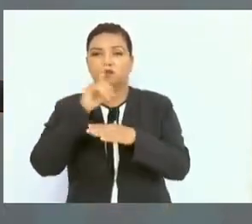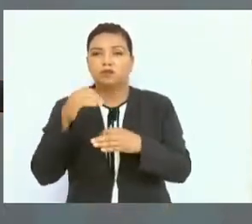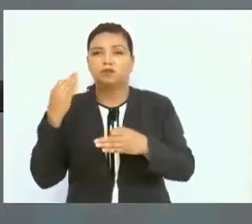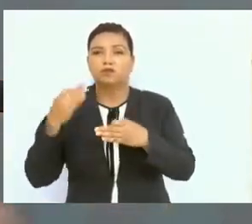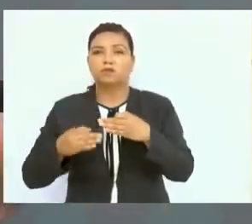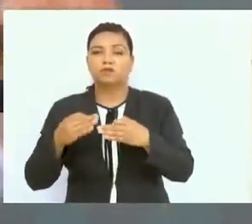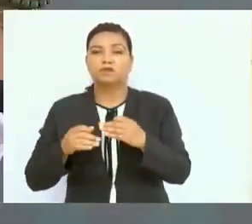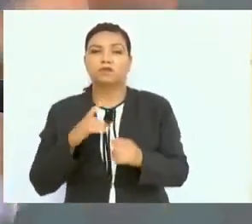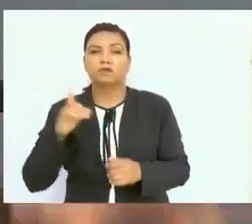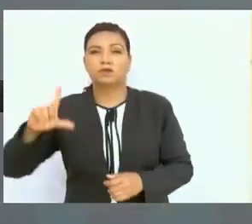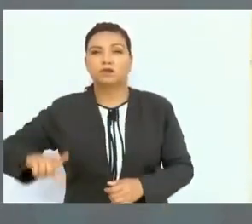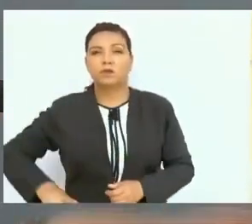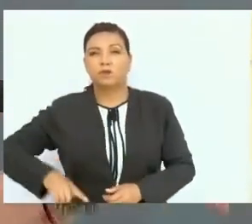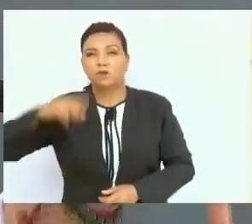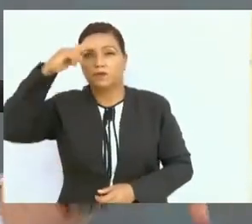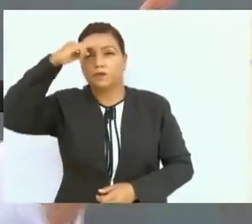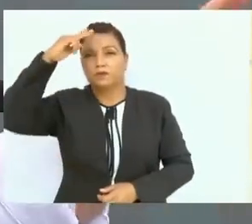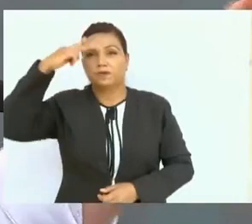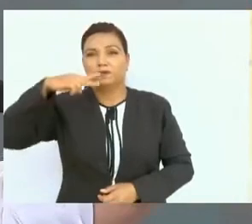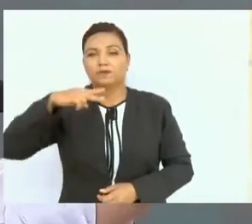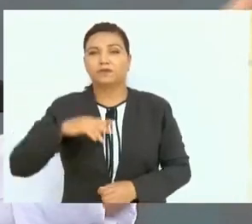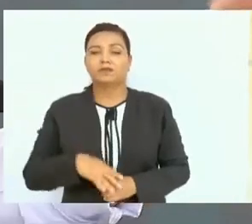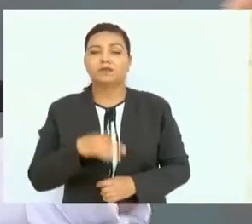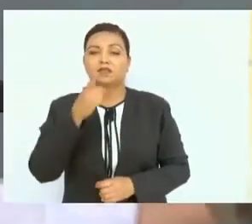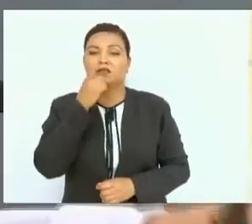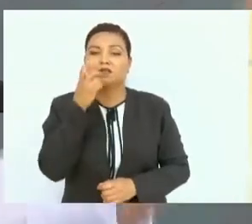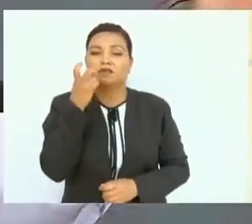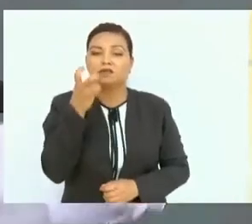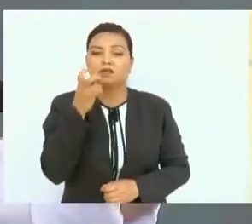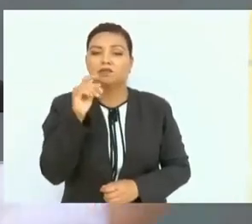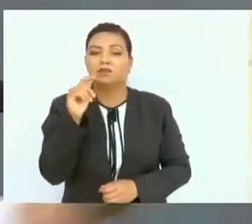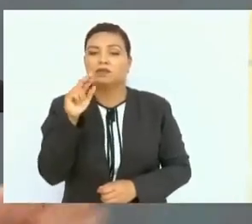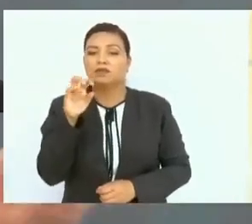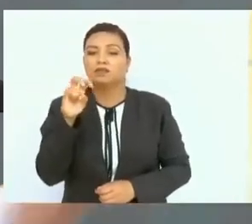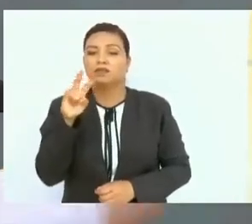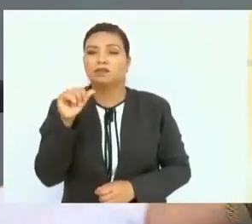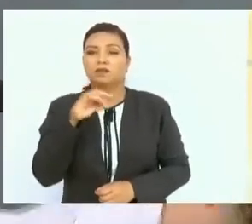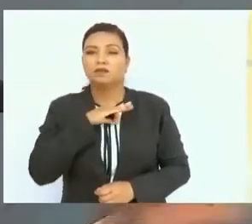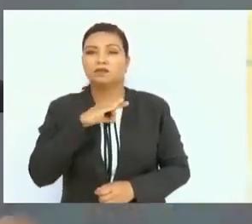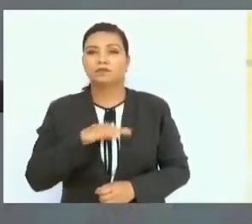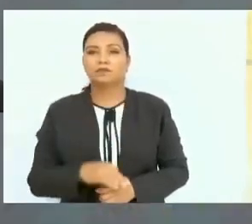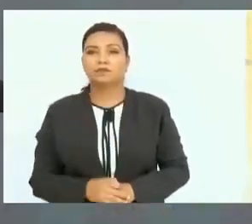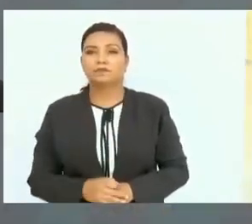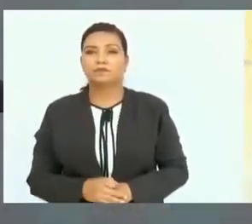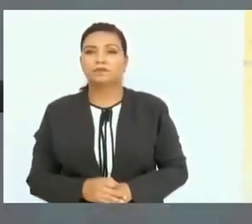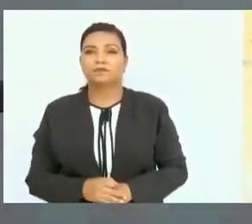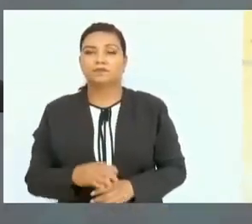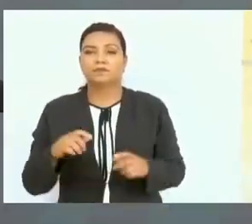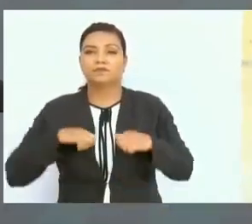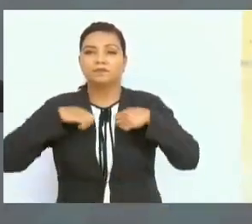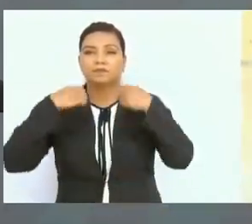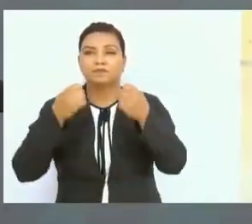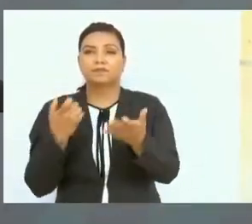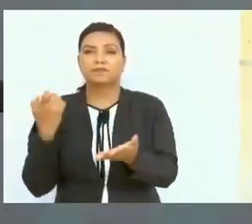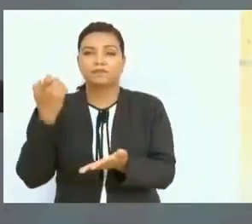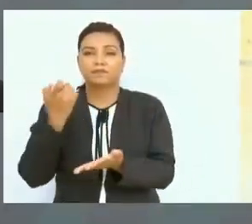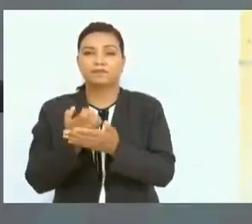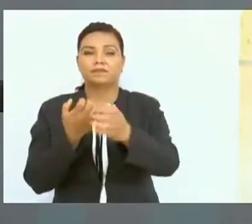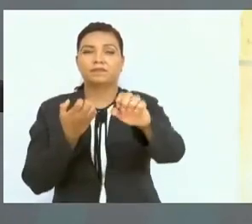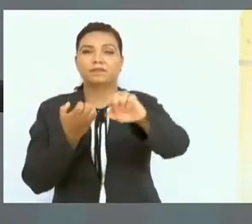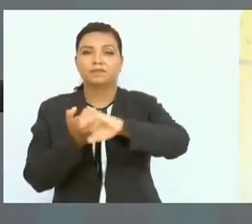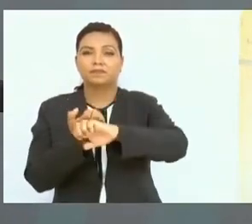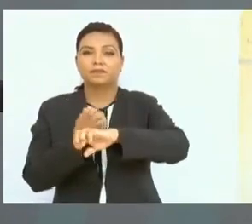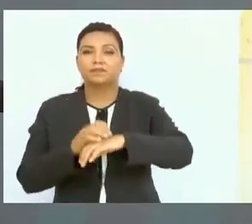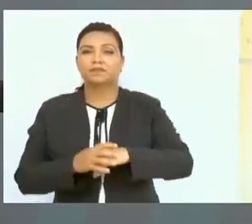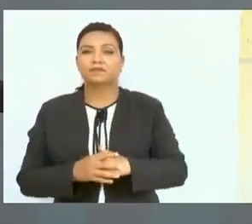El gobierno de la República renunciando a esa parte operativa de atención médica y entregando solo el dinero a los estados. Ese